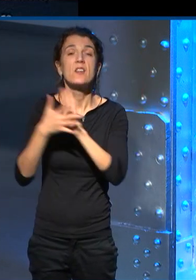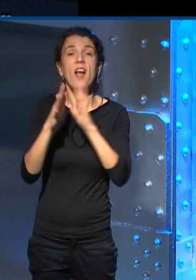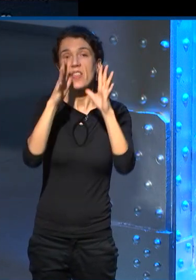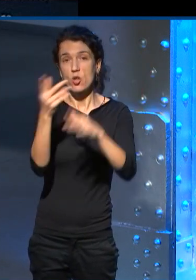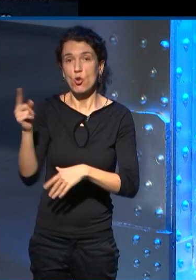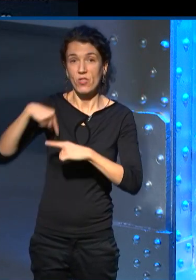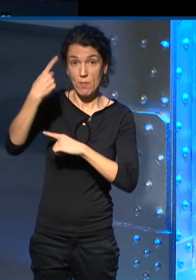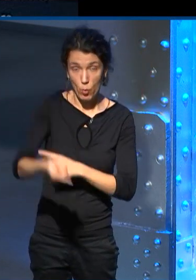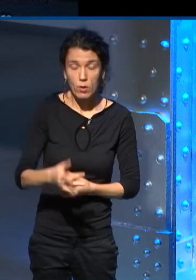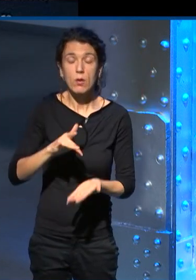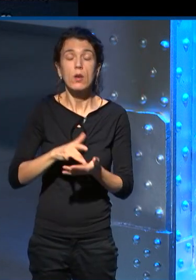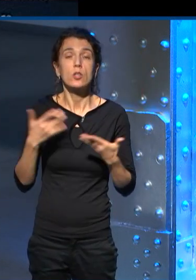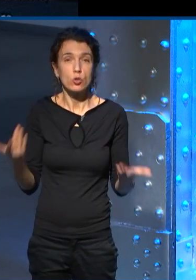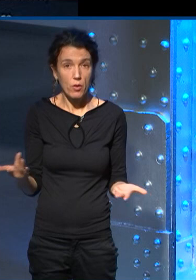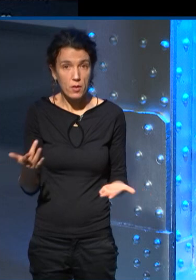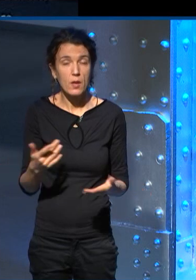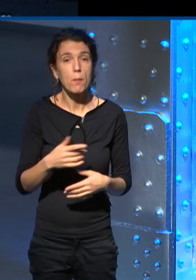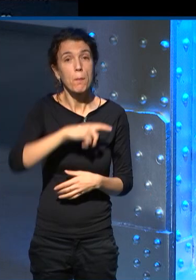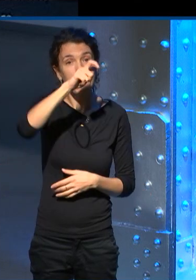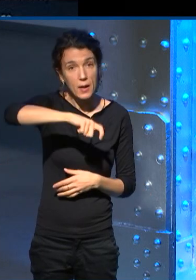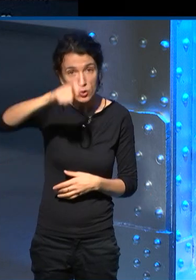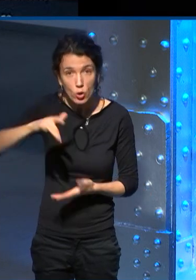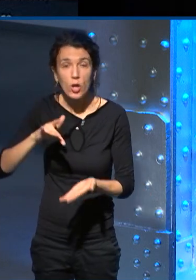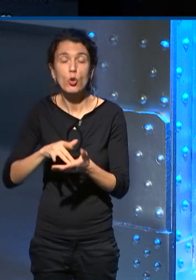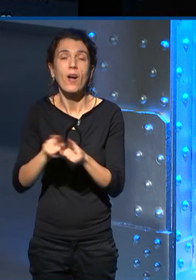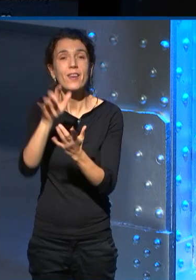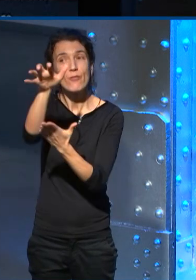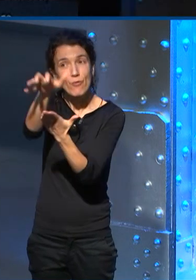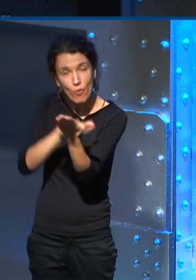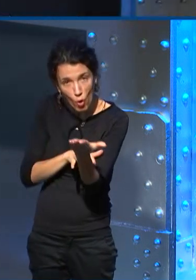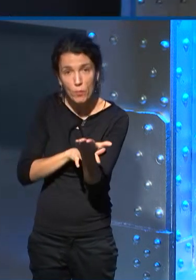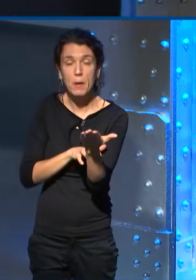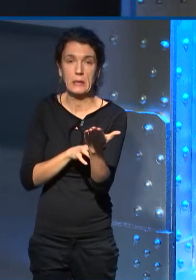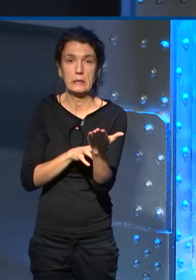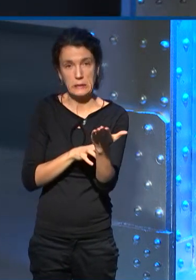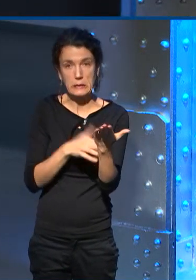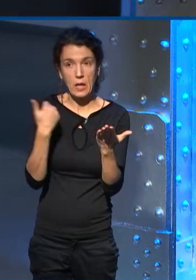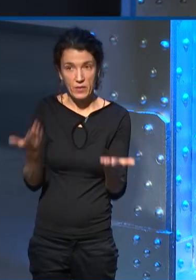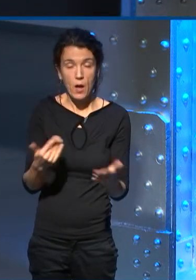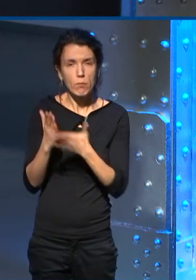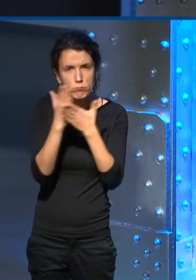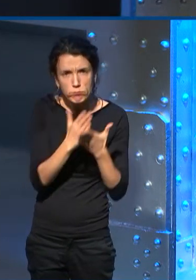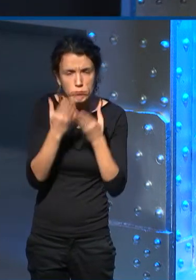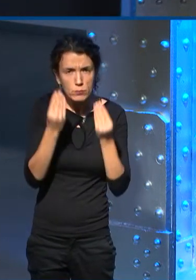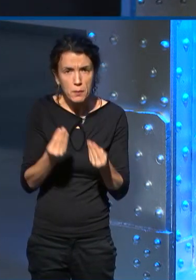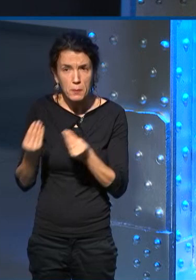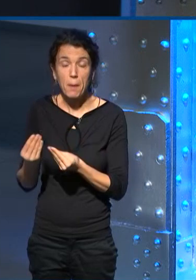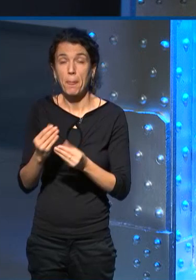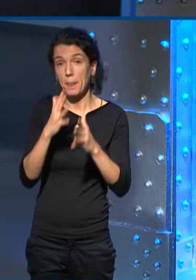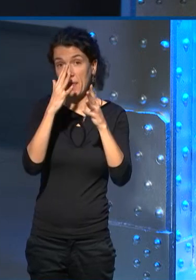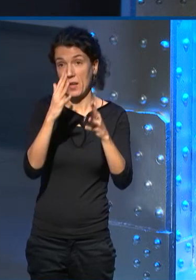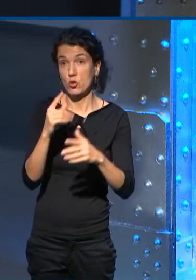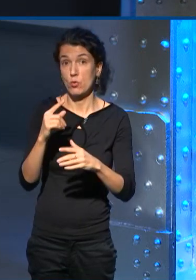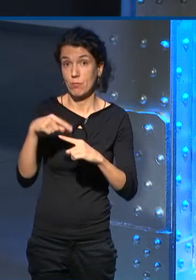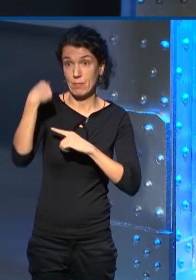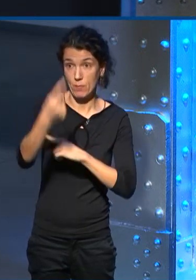tarde. Y entonces lió a la gente con una serie de informes pues para que se estudiara, y en 10 años más se